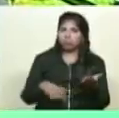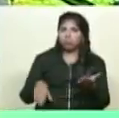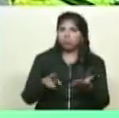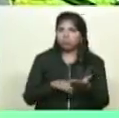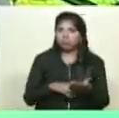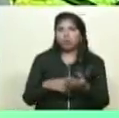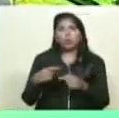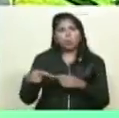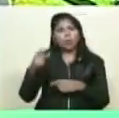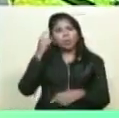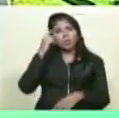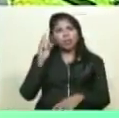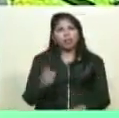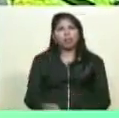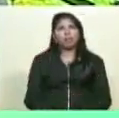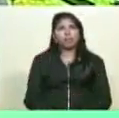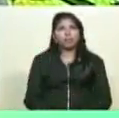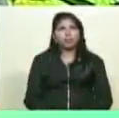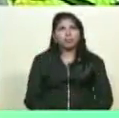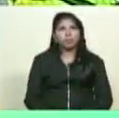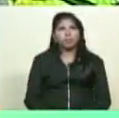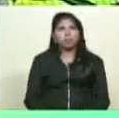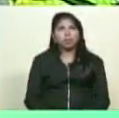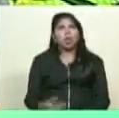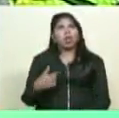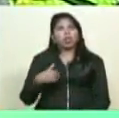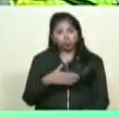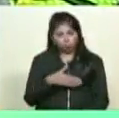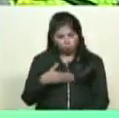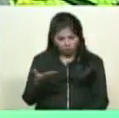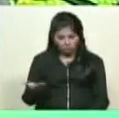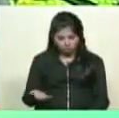días, porque yo podría darles un plazo.